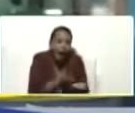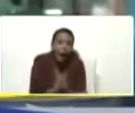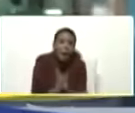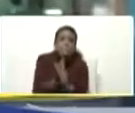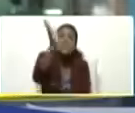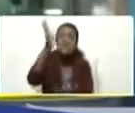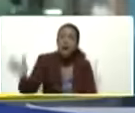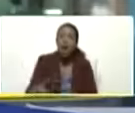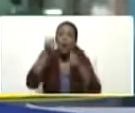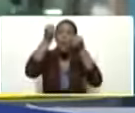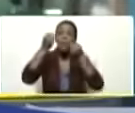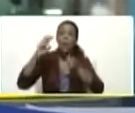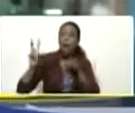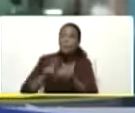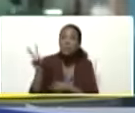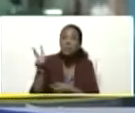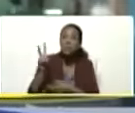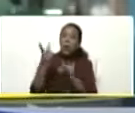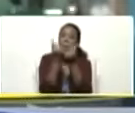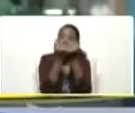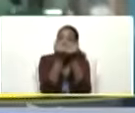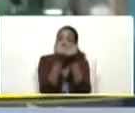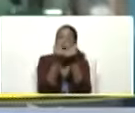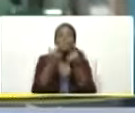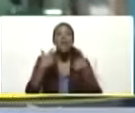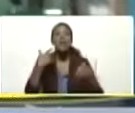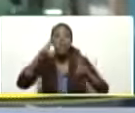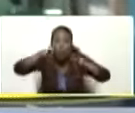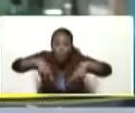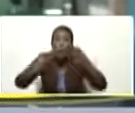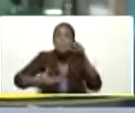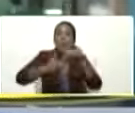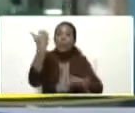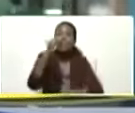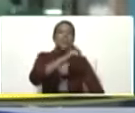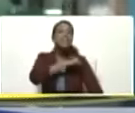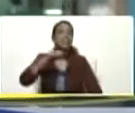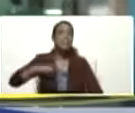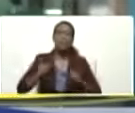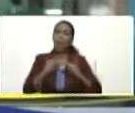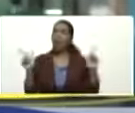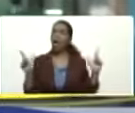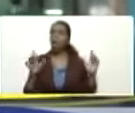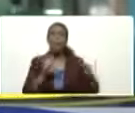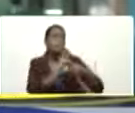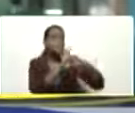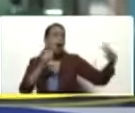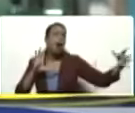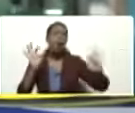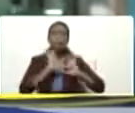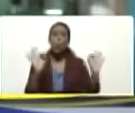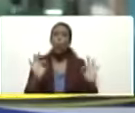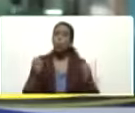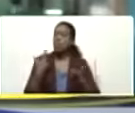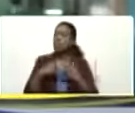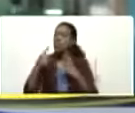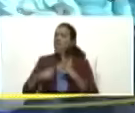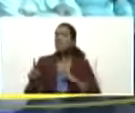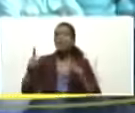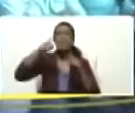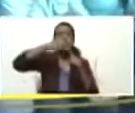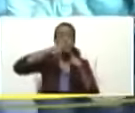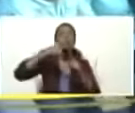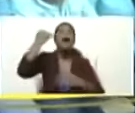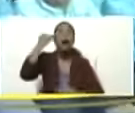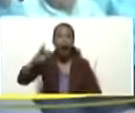de recuperación, crecimiento económico, de un nuevo modelo independiente, soberano y diversificado.